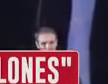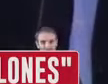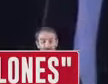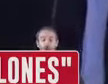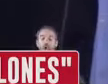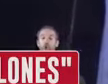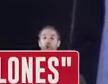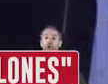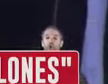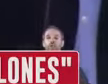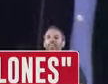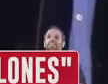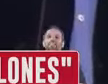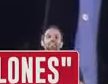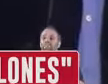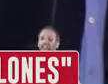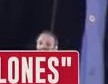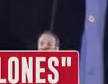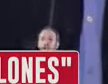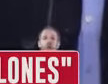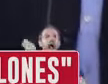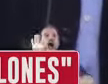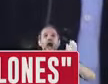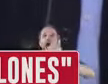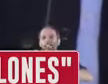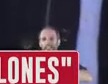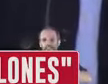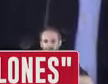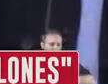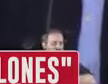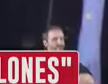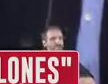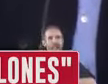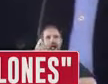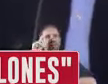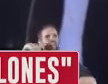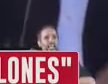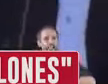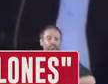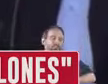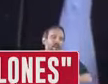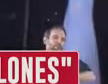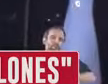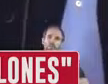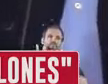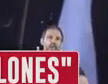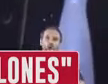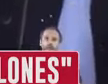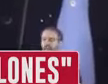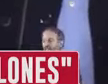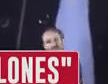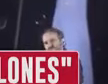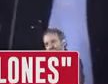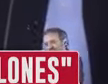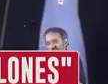gobernar es hacer está en nuestro adn y peronistas y de toda